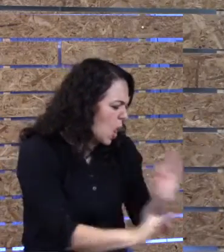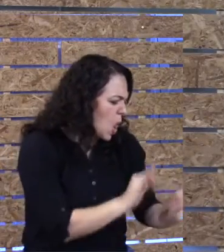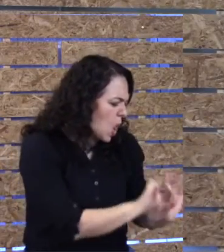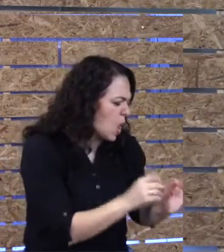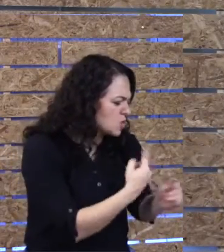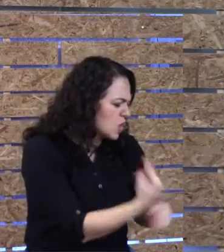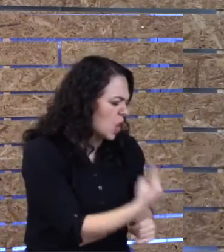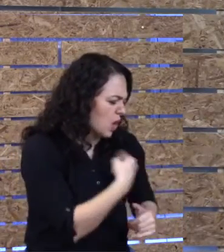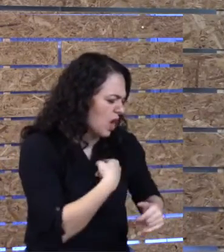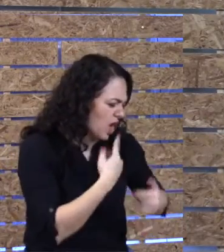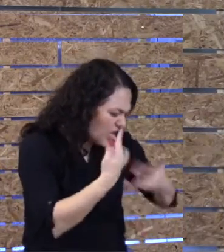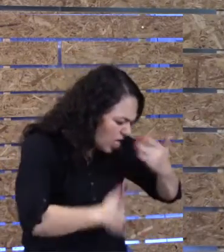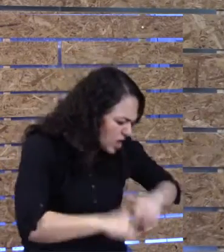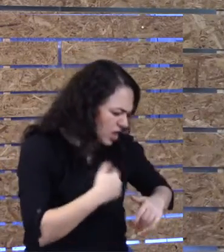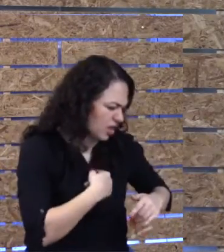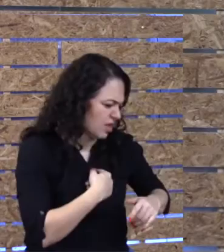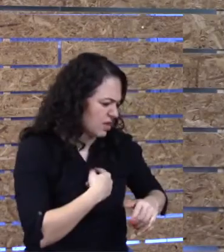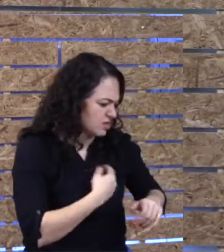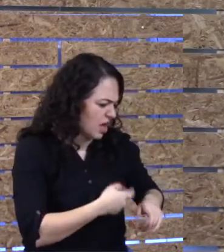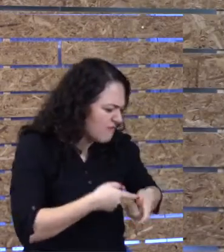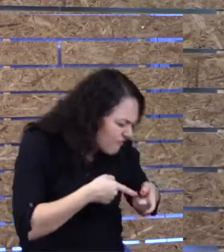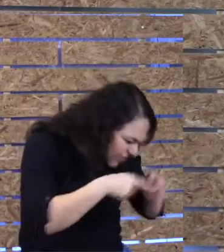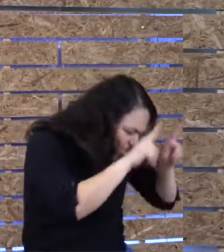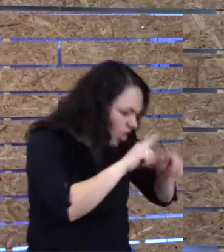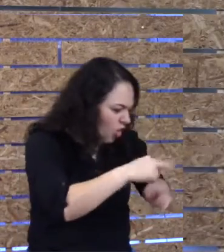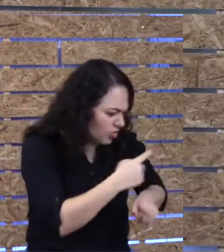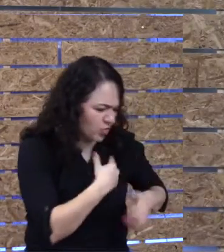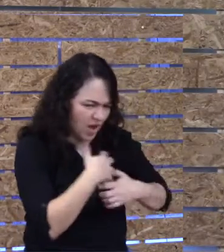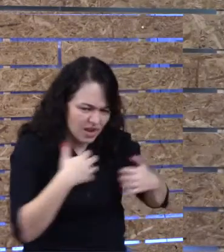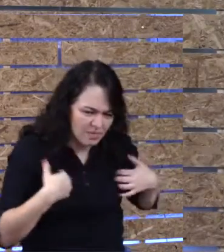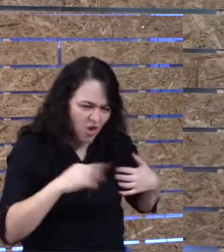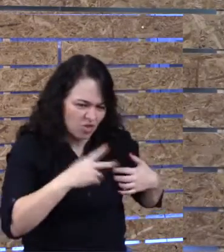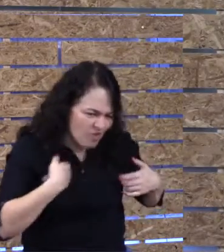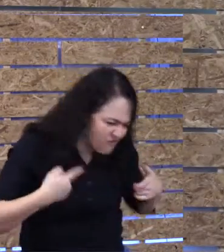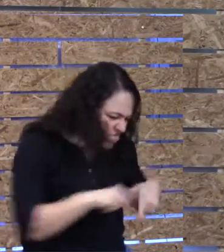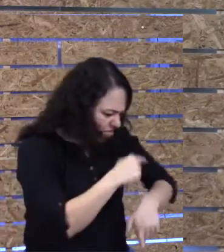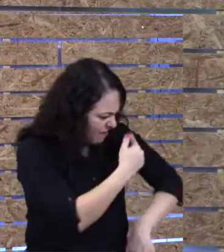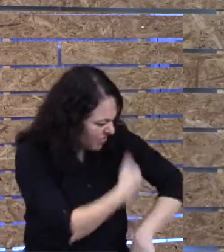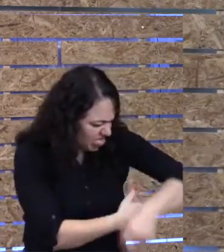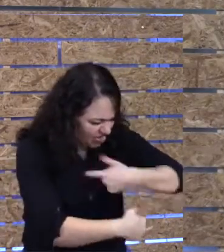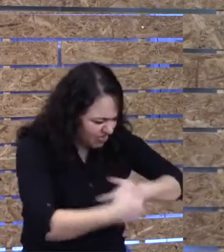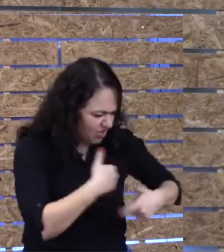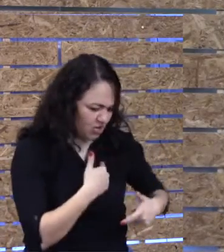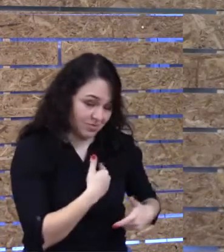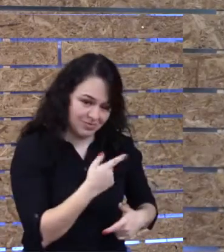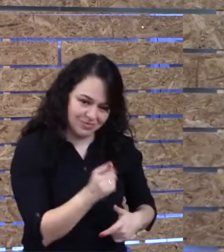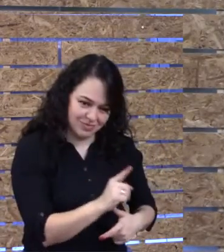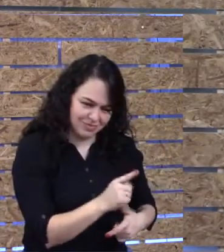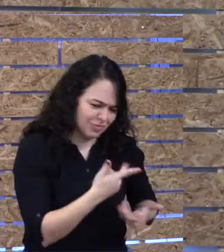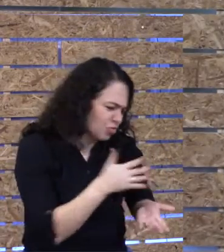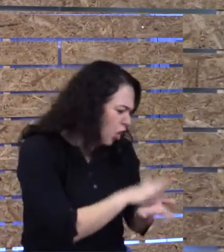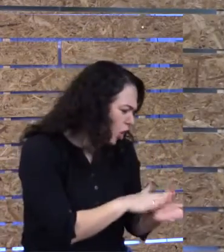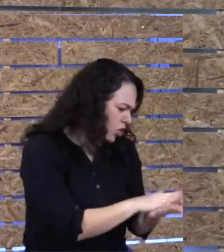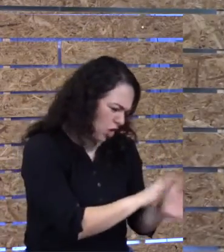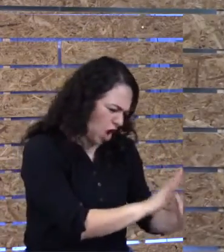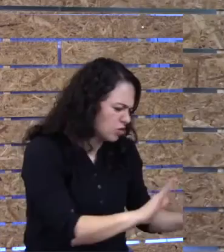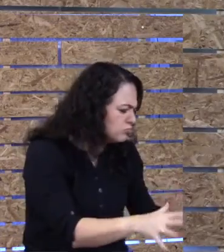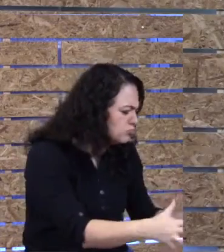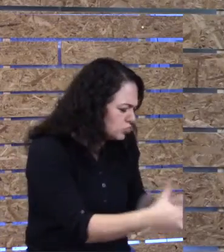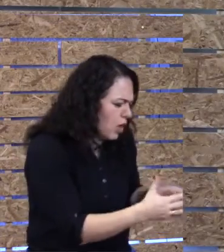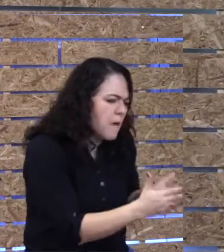Esta oveja es una oveja vinculada a un Dios que tiene un pacto con un